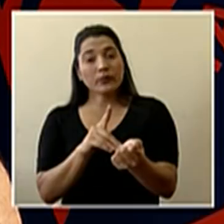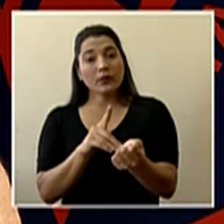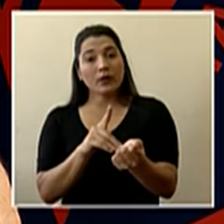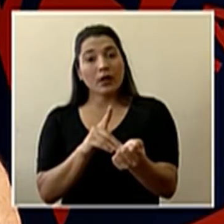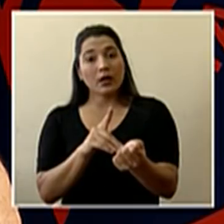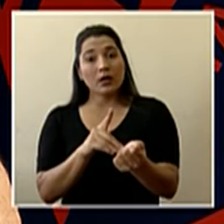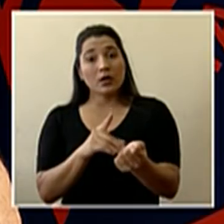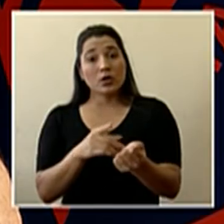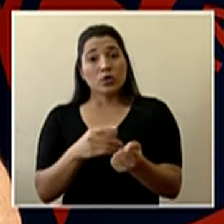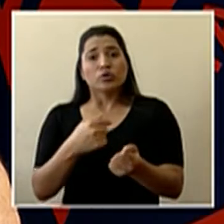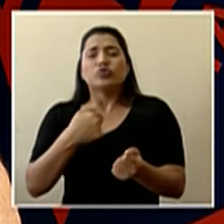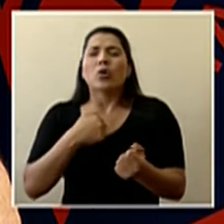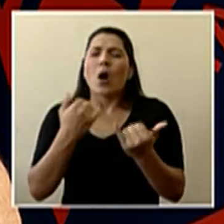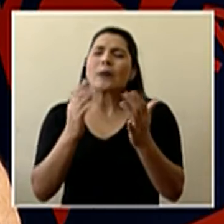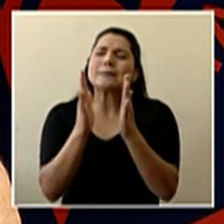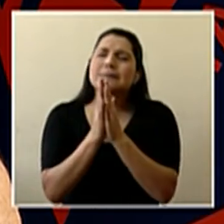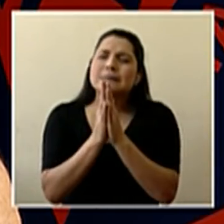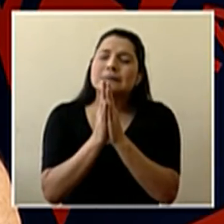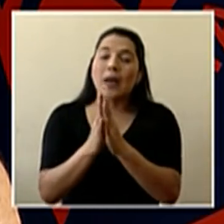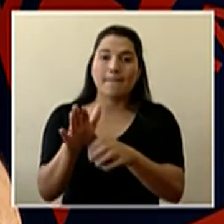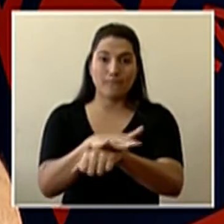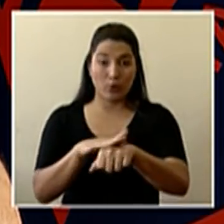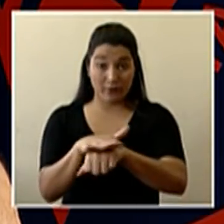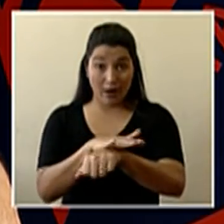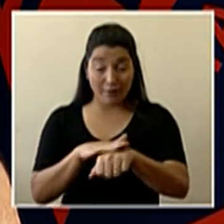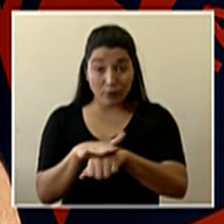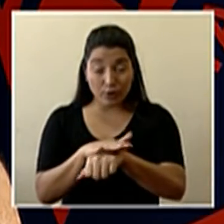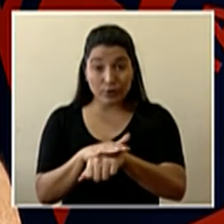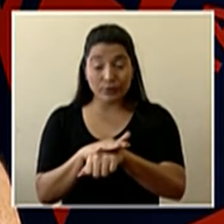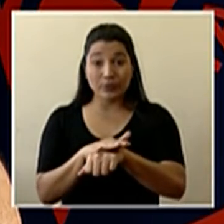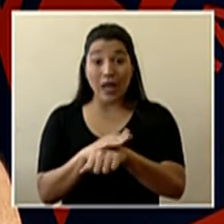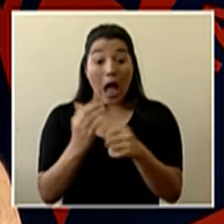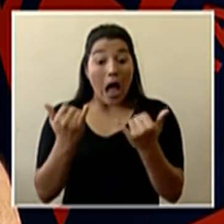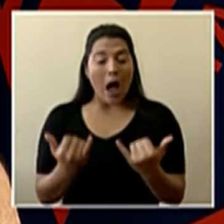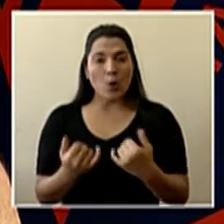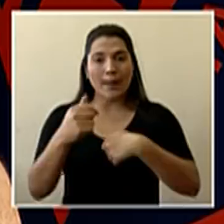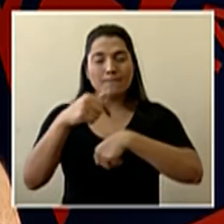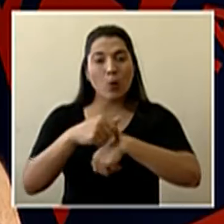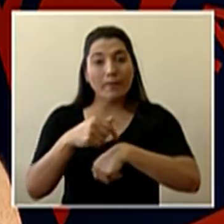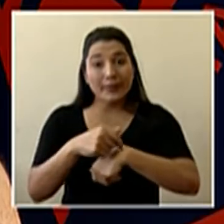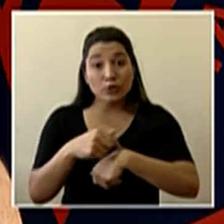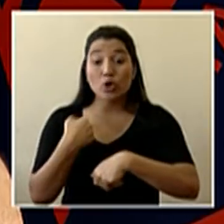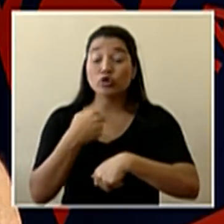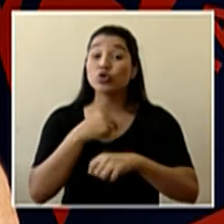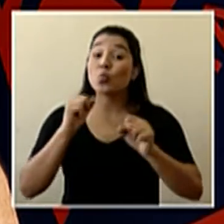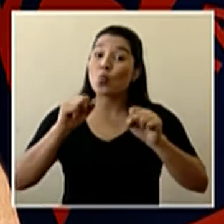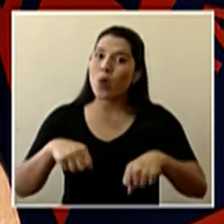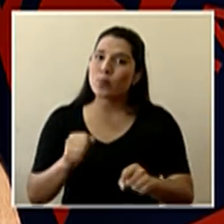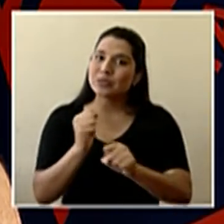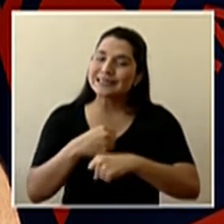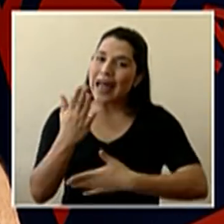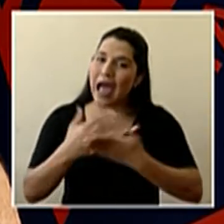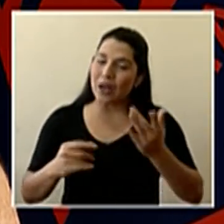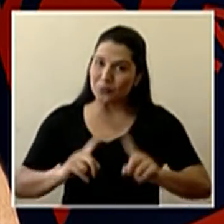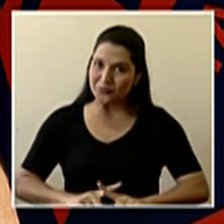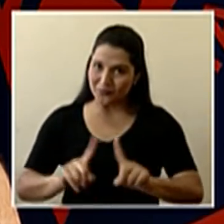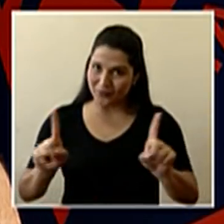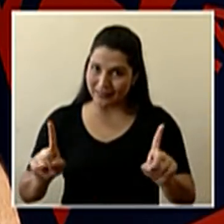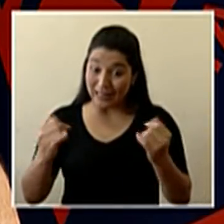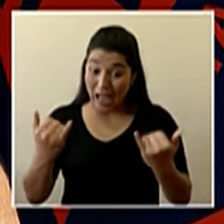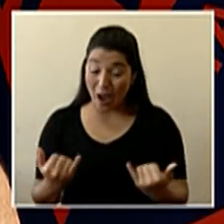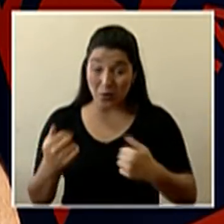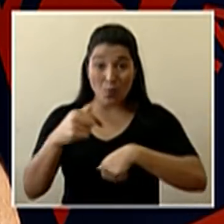la potestad de pedirles que por favor, esto es el momento en el que podemos marcar la diferencia. Esto es el momento